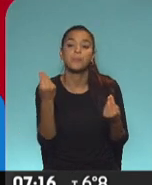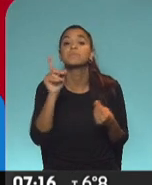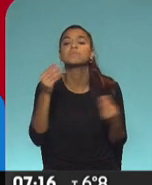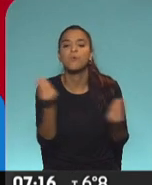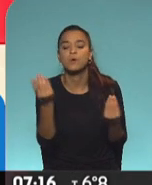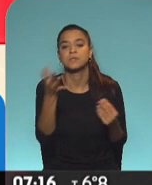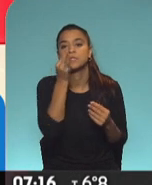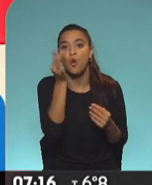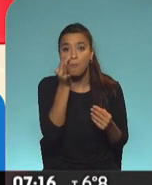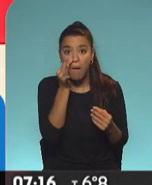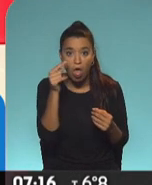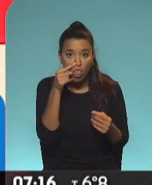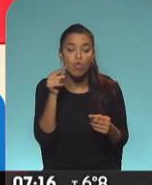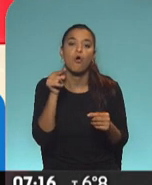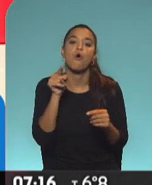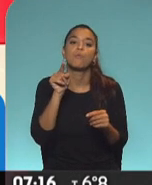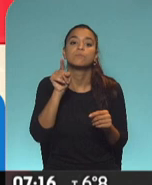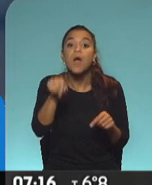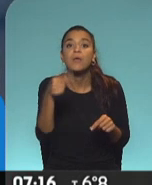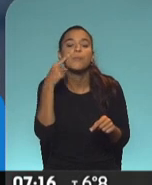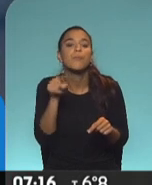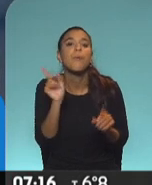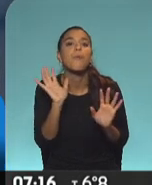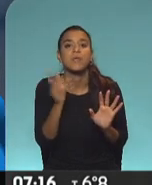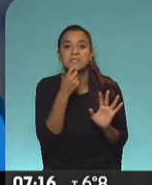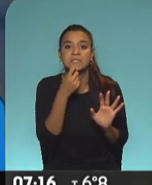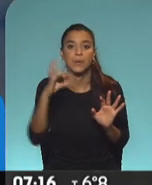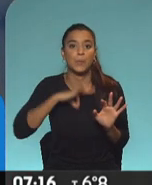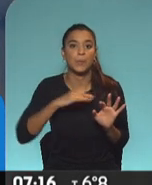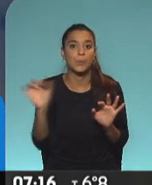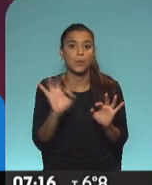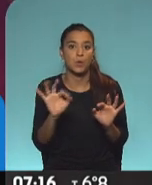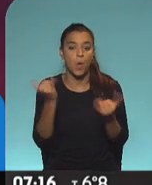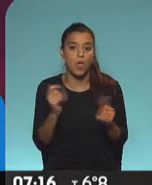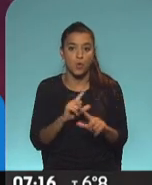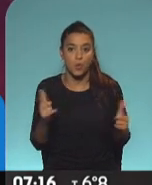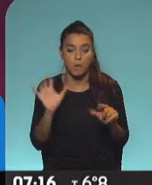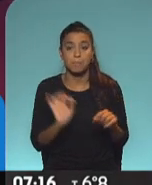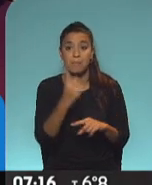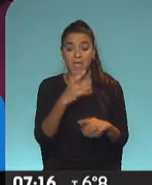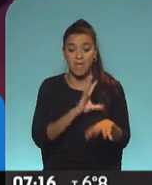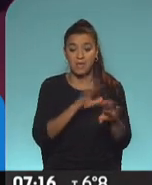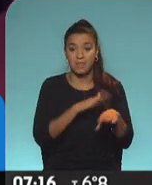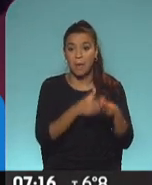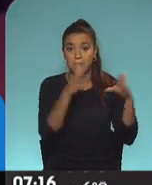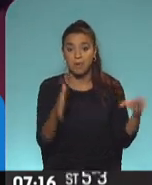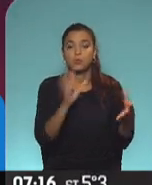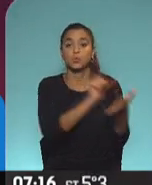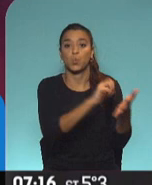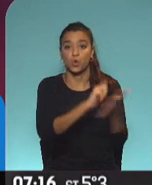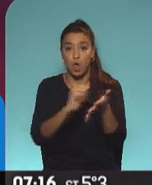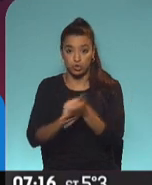un hisopado para detectar la presencia del virus. En una primera etapa lo vamos a hacer mediante turnos, es decir,